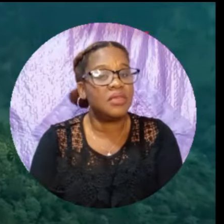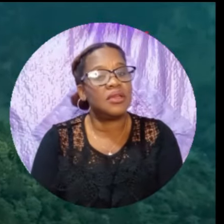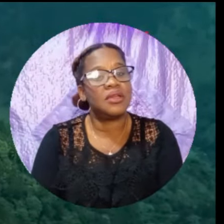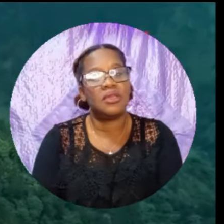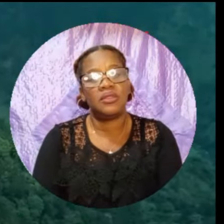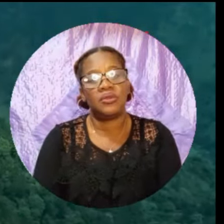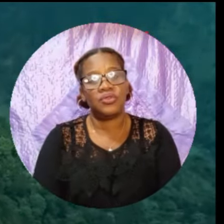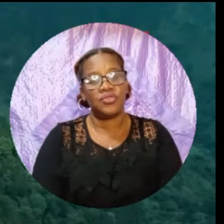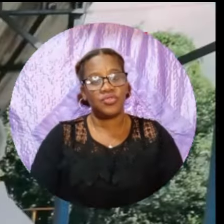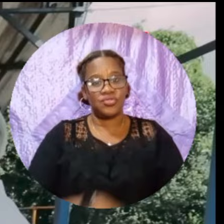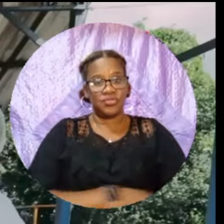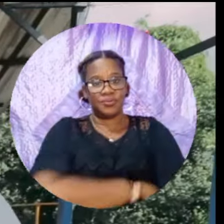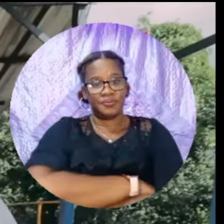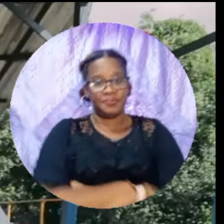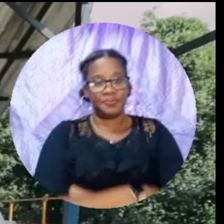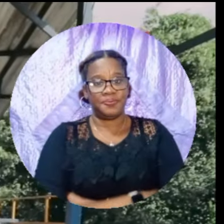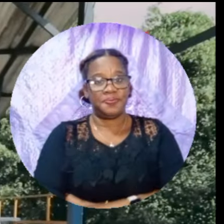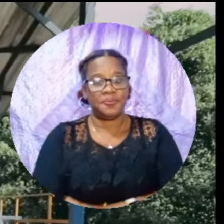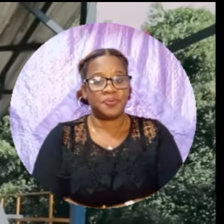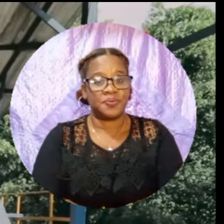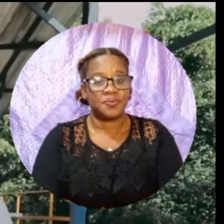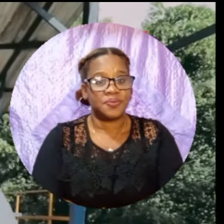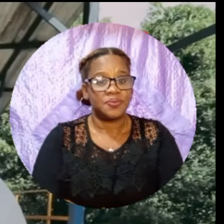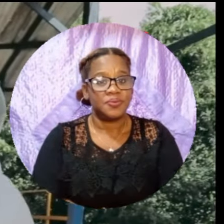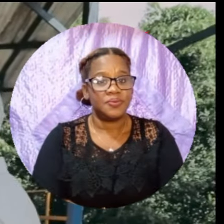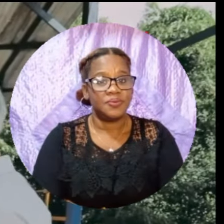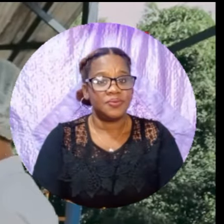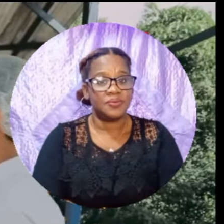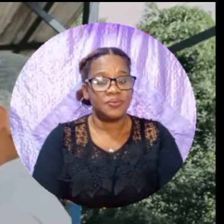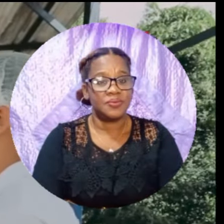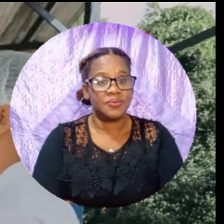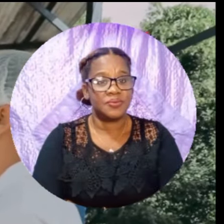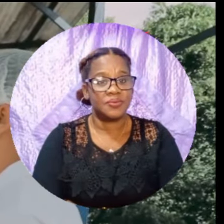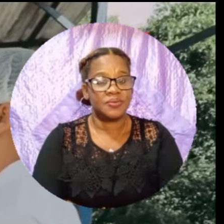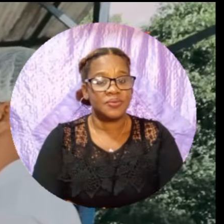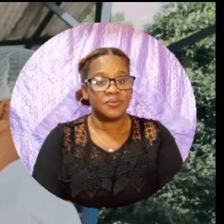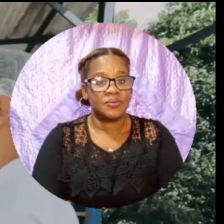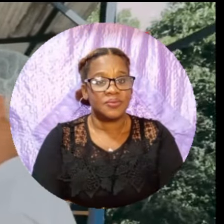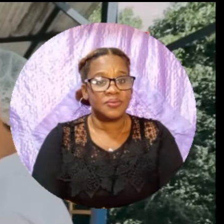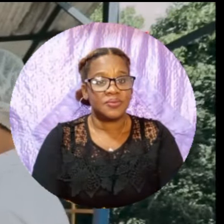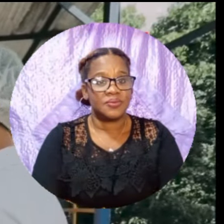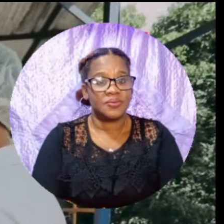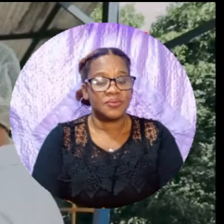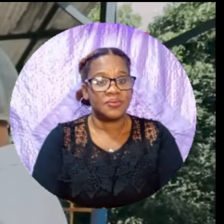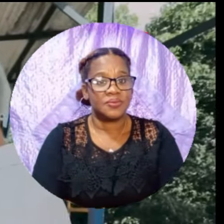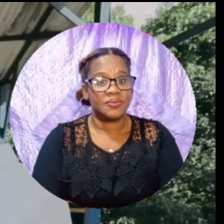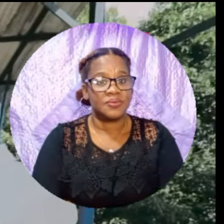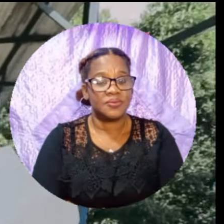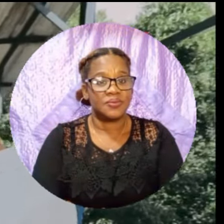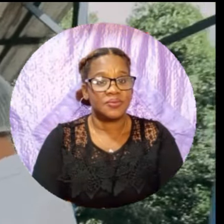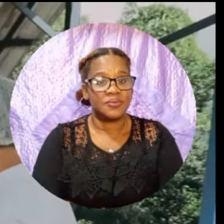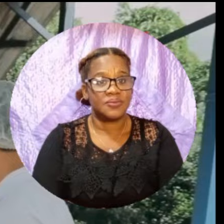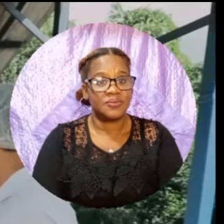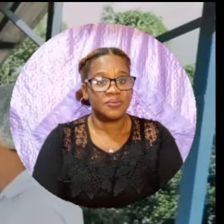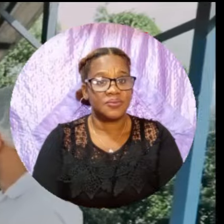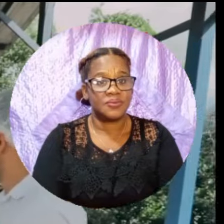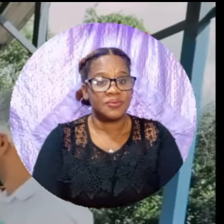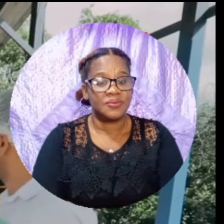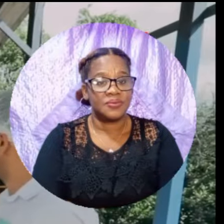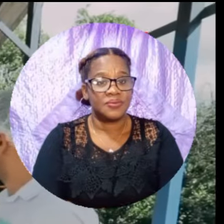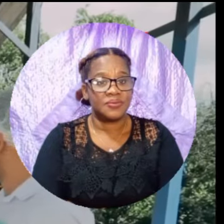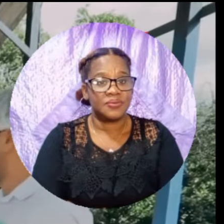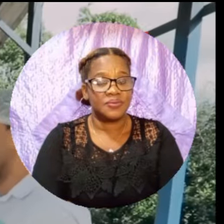¡Ay, qué lindo! Cuando llega el café de la finca, que ya es recolectado en la finca, los granos maduros, en estado uva, entonces llegan aquí a